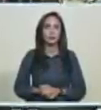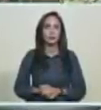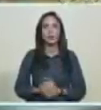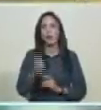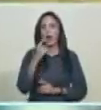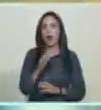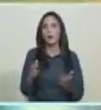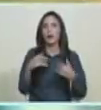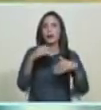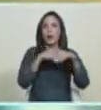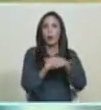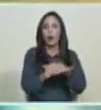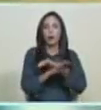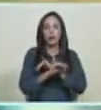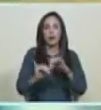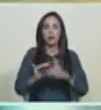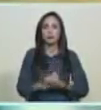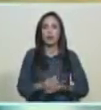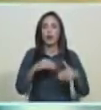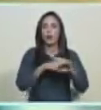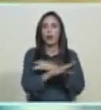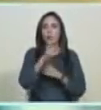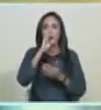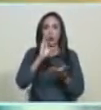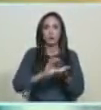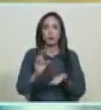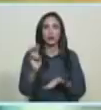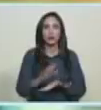que nadie se lo toque.